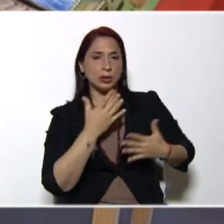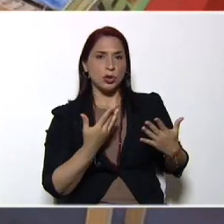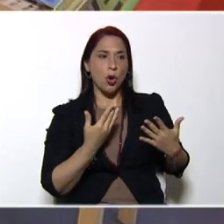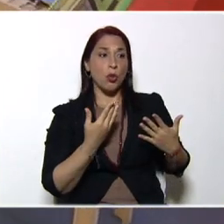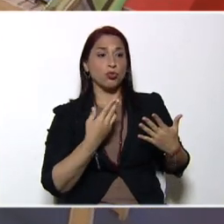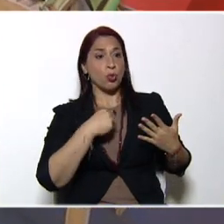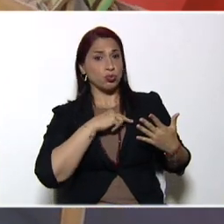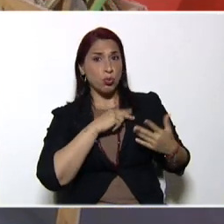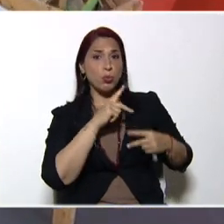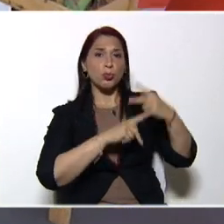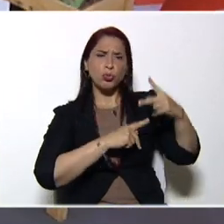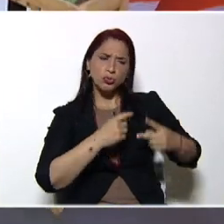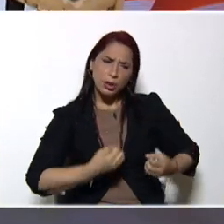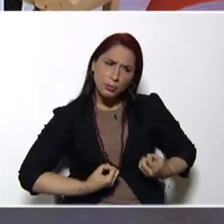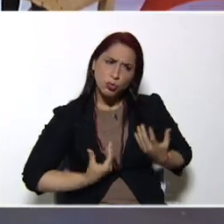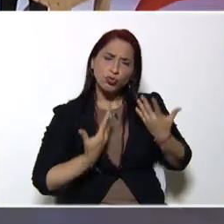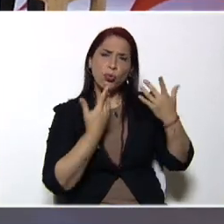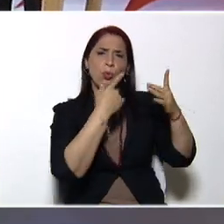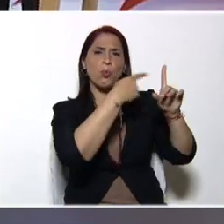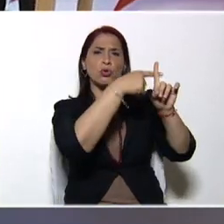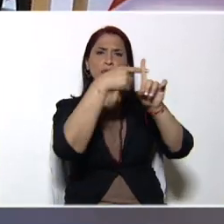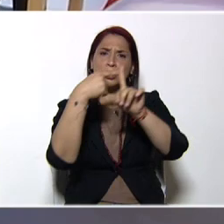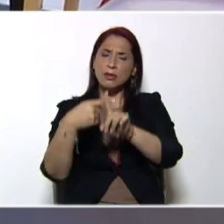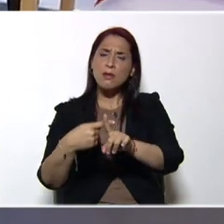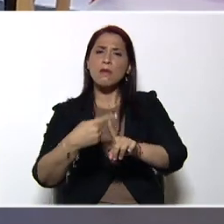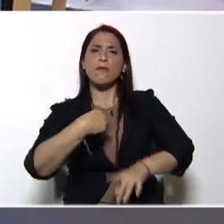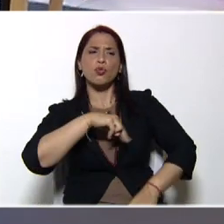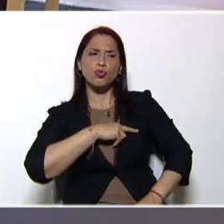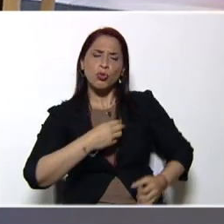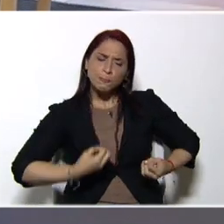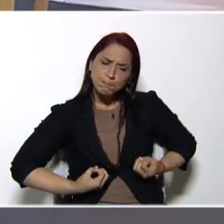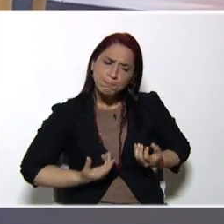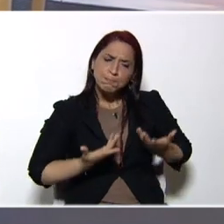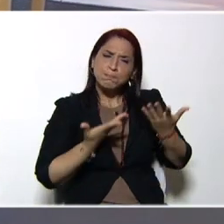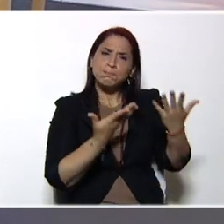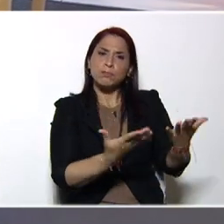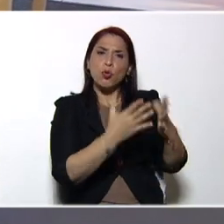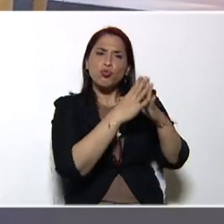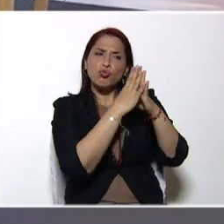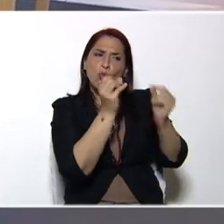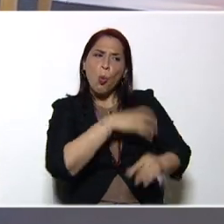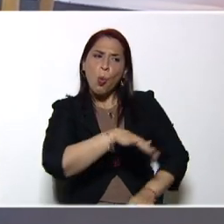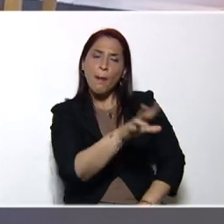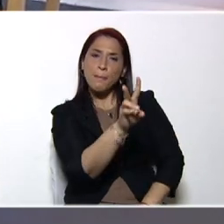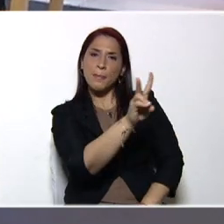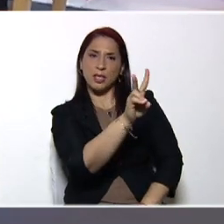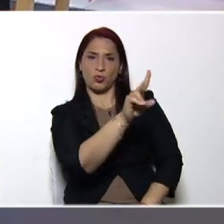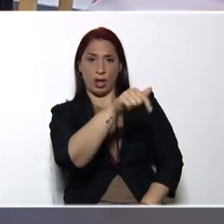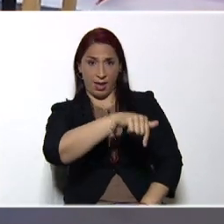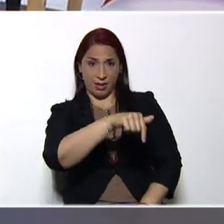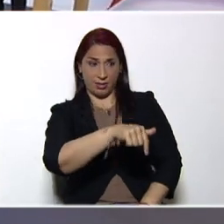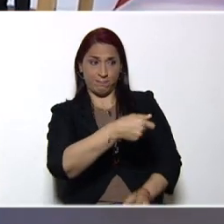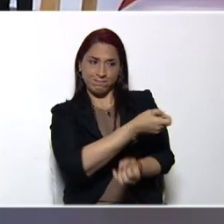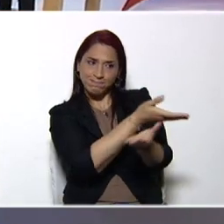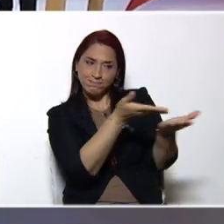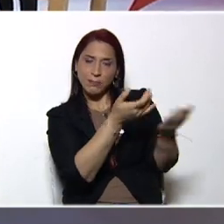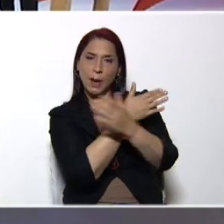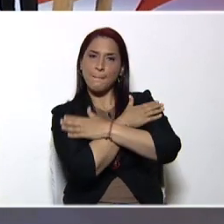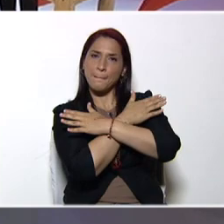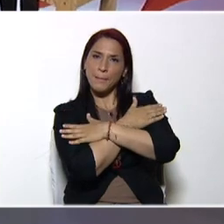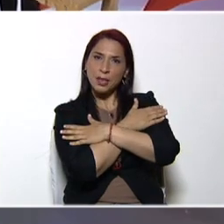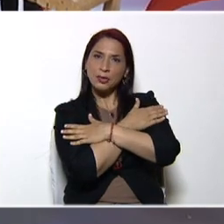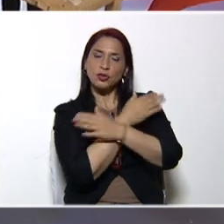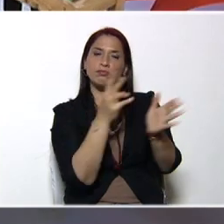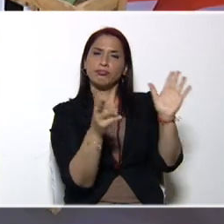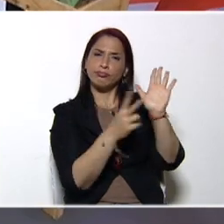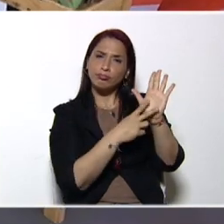a producir emociones positivas, vamos entonces a irradiar a toda Venezuela desde acá, a todos ustedes, un abrazo de verdad,